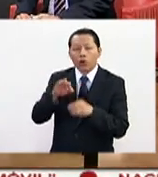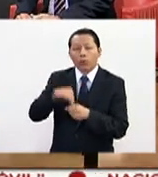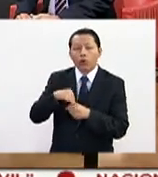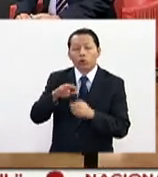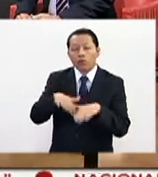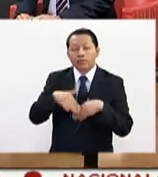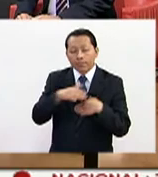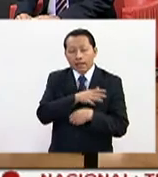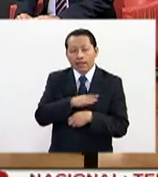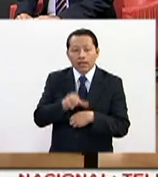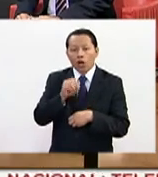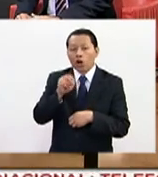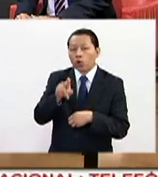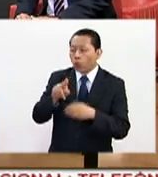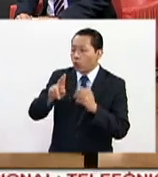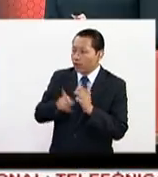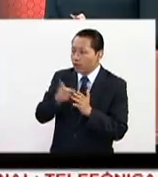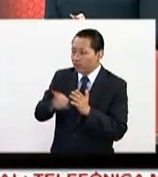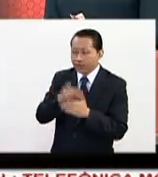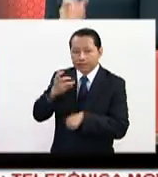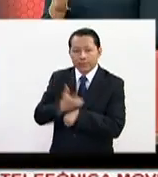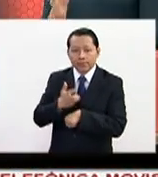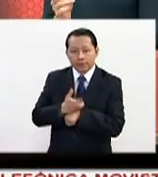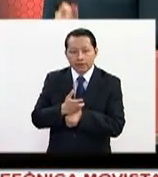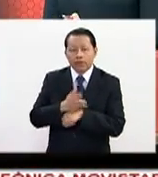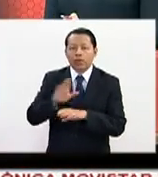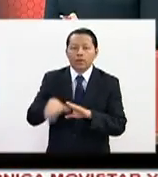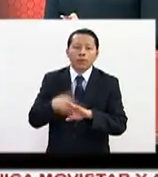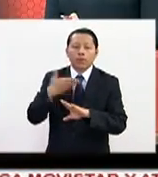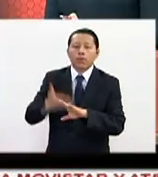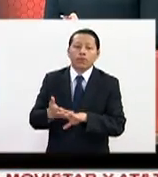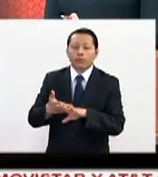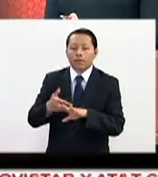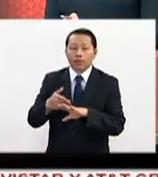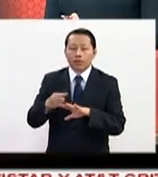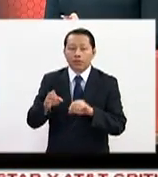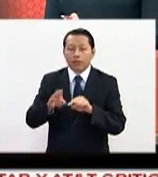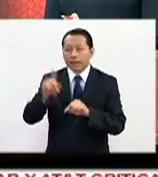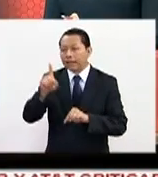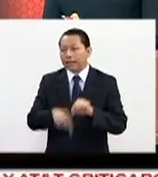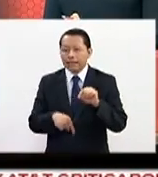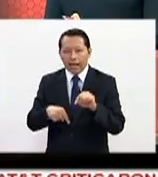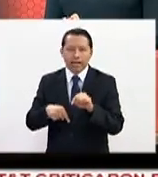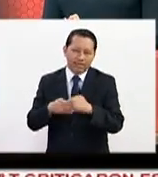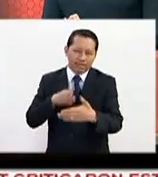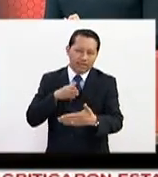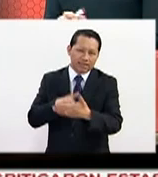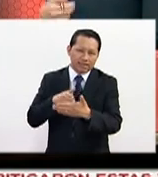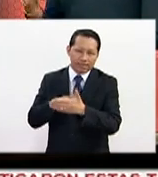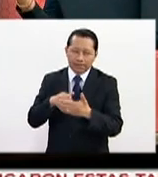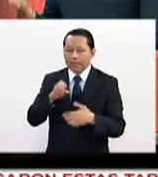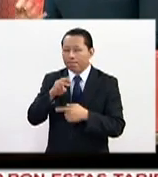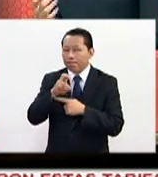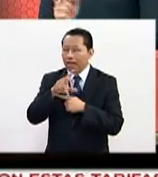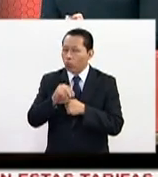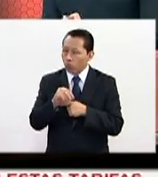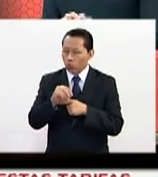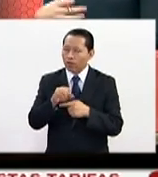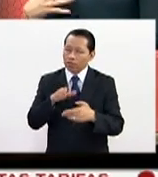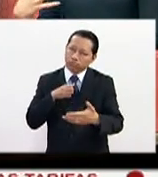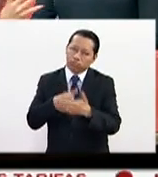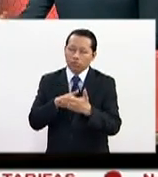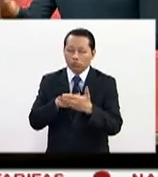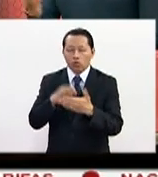Asamblea General de la ONU, donde una vez más Estados Unidos vota en contra de levantar el embargo contra Cuba. ¿Crees que